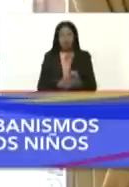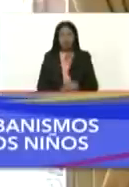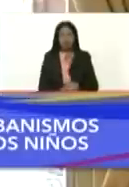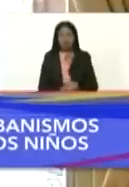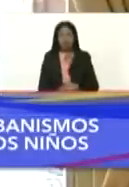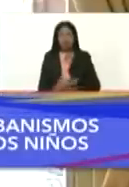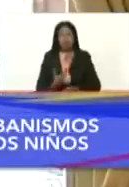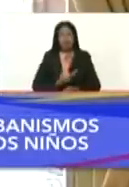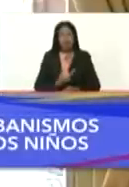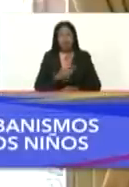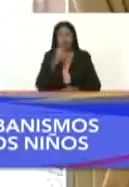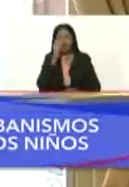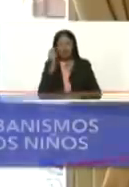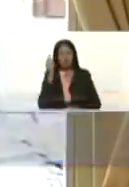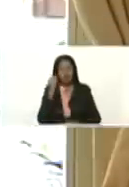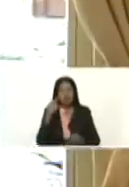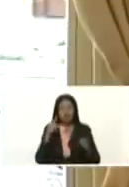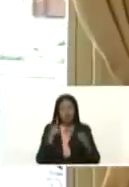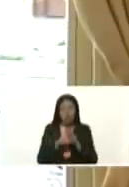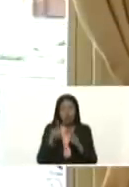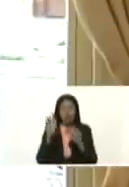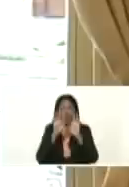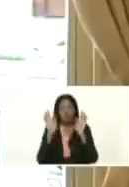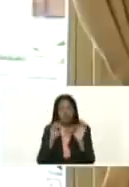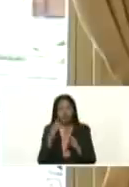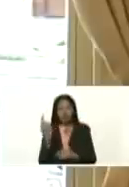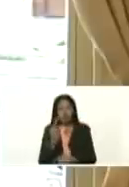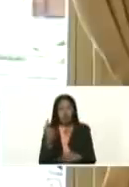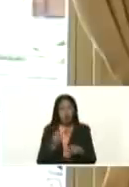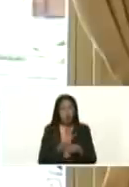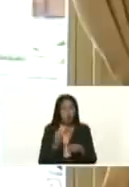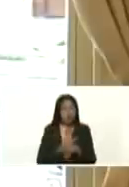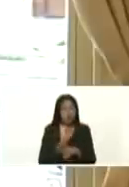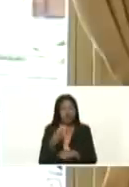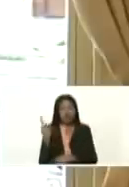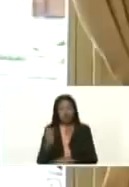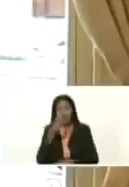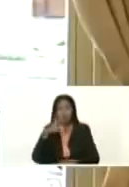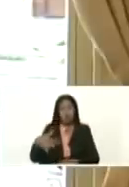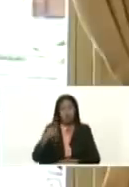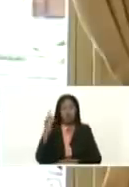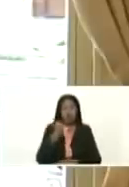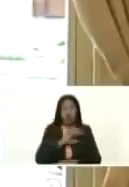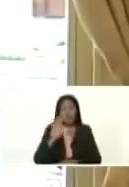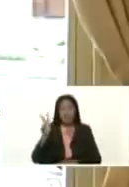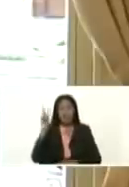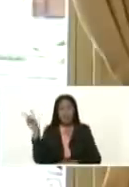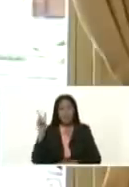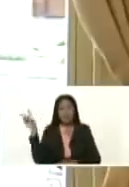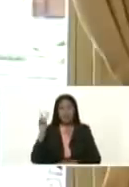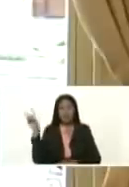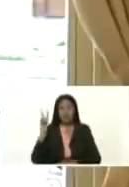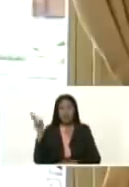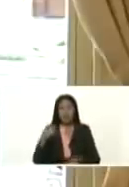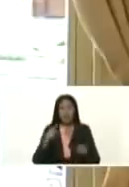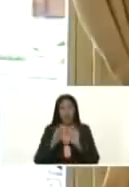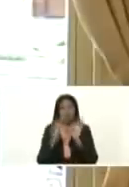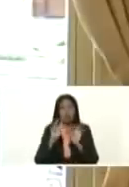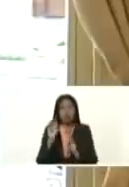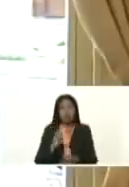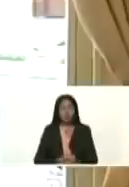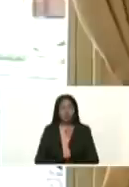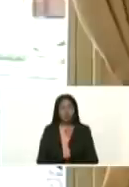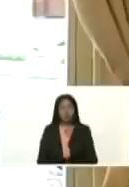los alcaldes de las alcaldesas un solo gobierno un solo pueblo una sola patria venezuela así que